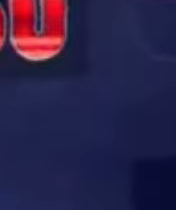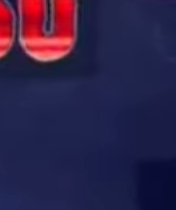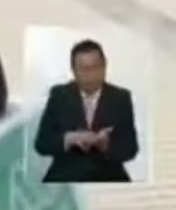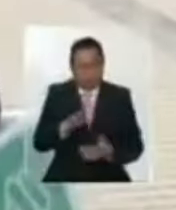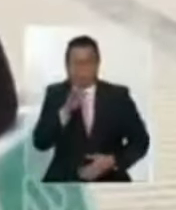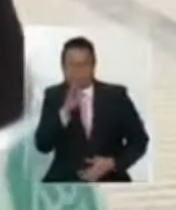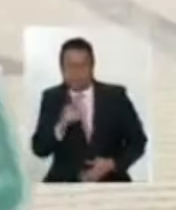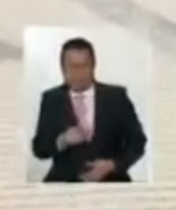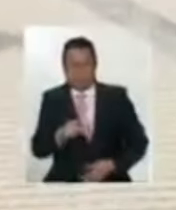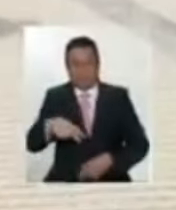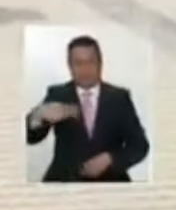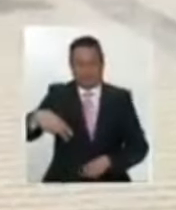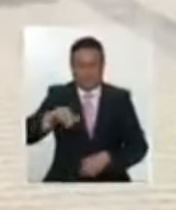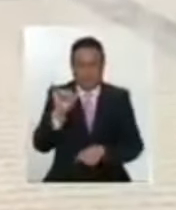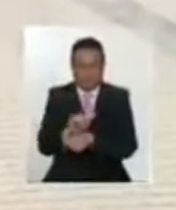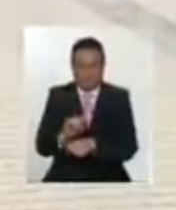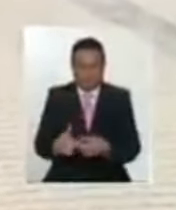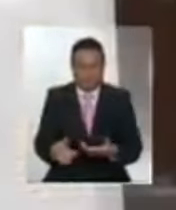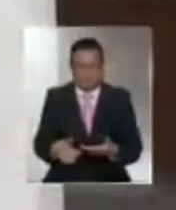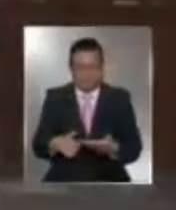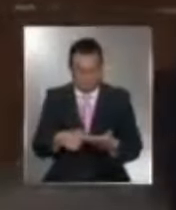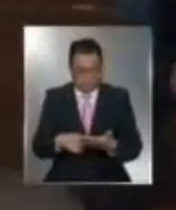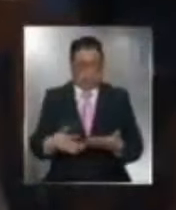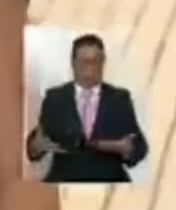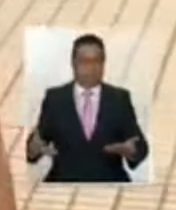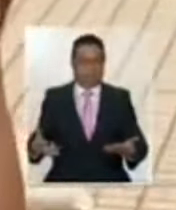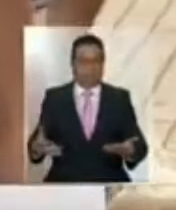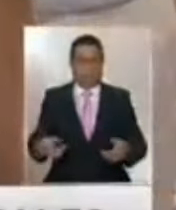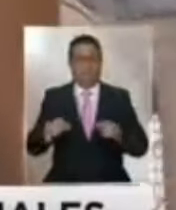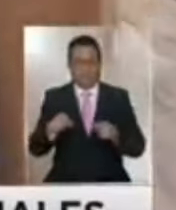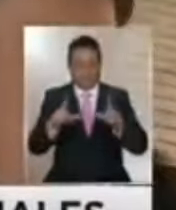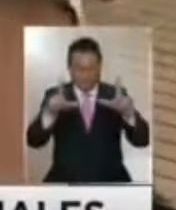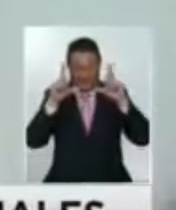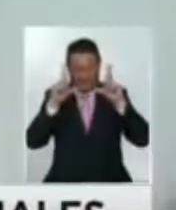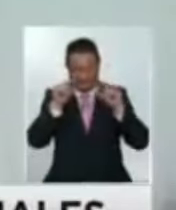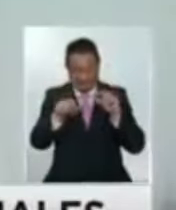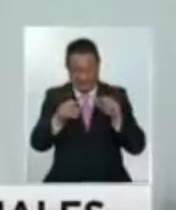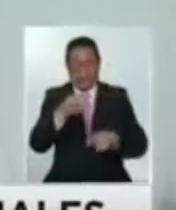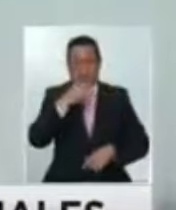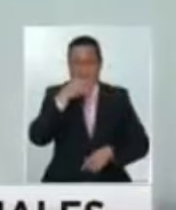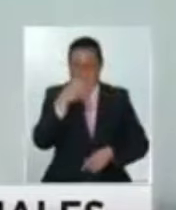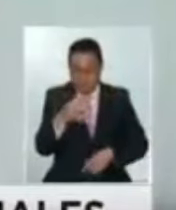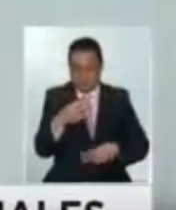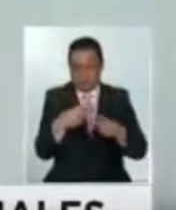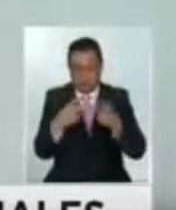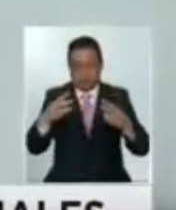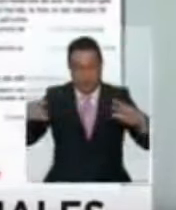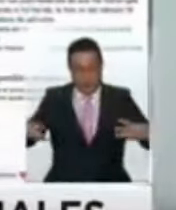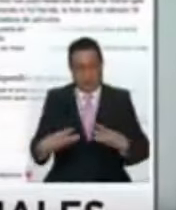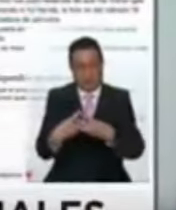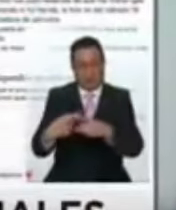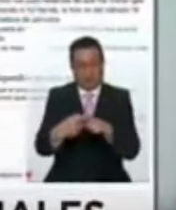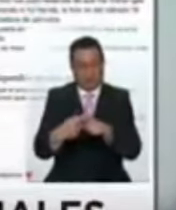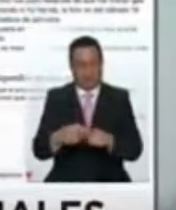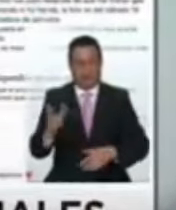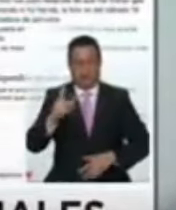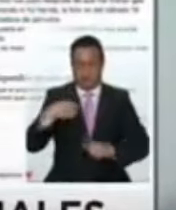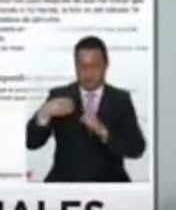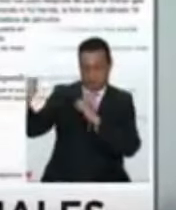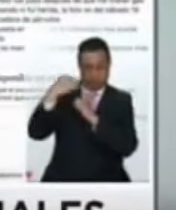falsa? Es una noticia falsa. No. La misma protagonista aclaró la situación en sus redes sociales. No me